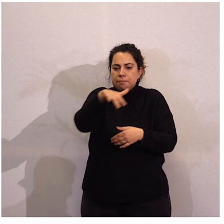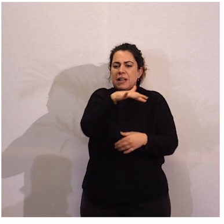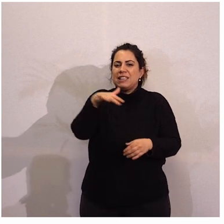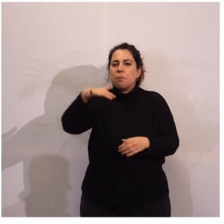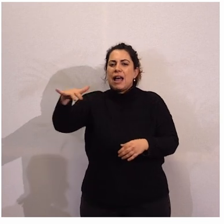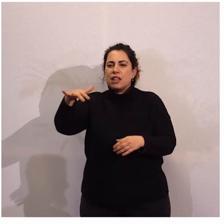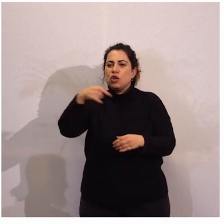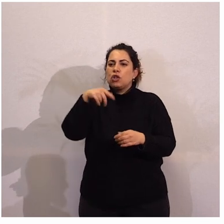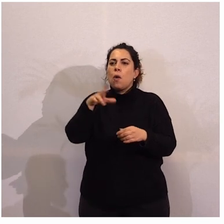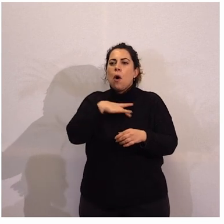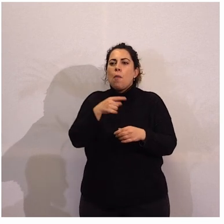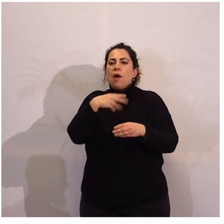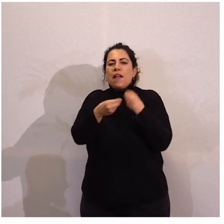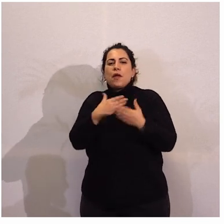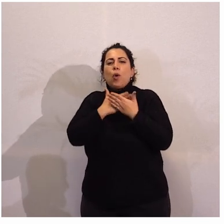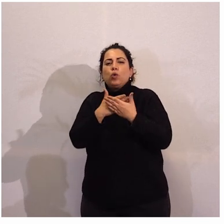se puede hacer voluntariado.